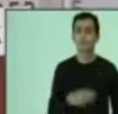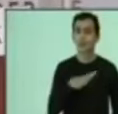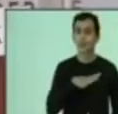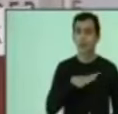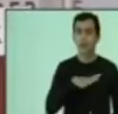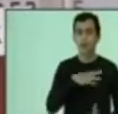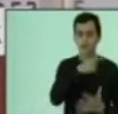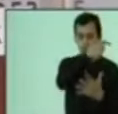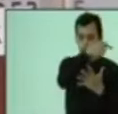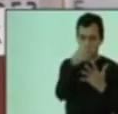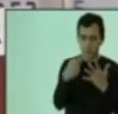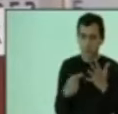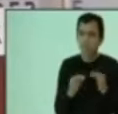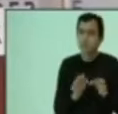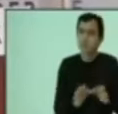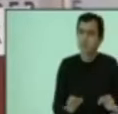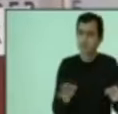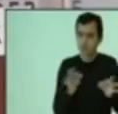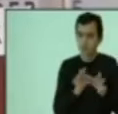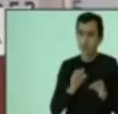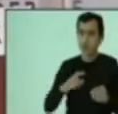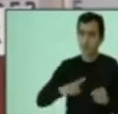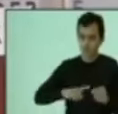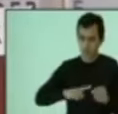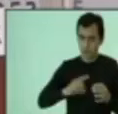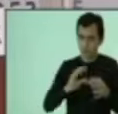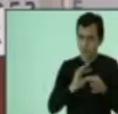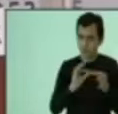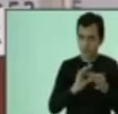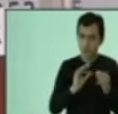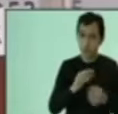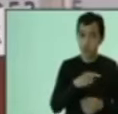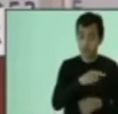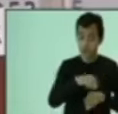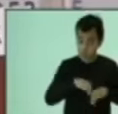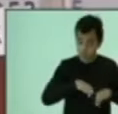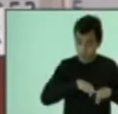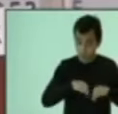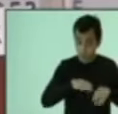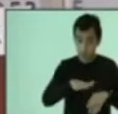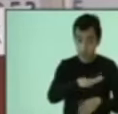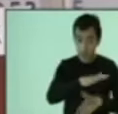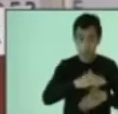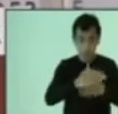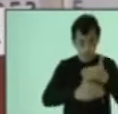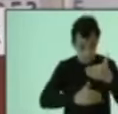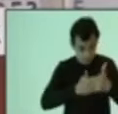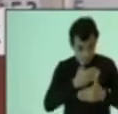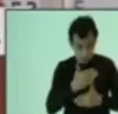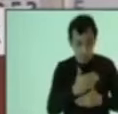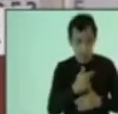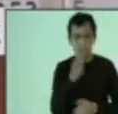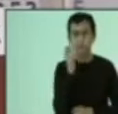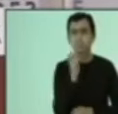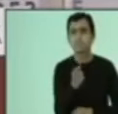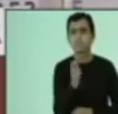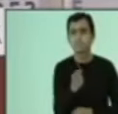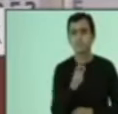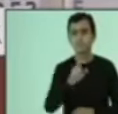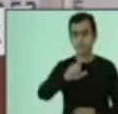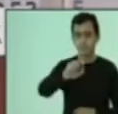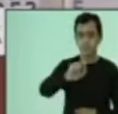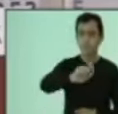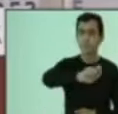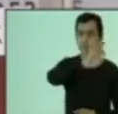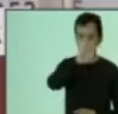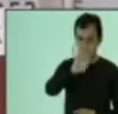sobre el cual hablamos en nuestro gobierno. Vamos a trabajar con Coatzintla en crecimiento. Y el 20%